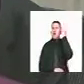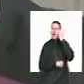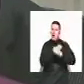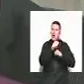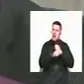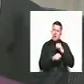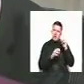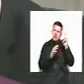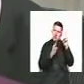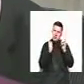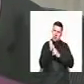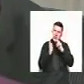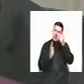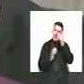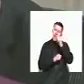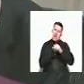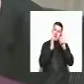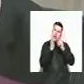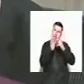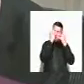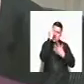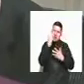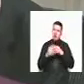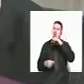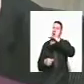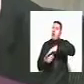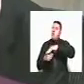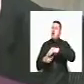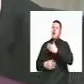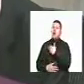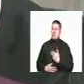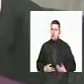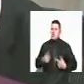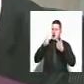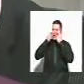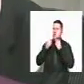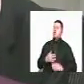año 2010 y 2014 bajo promesas que hoy